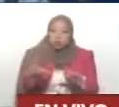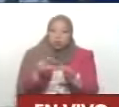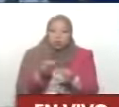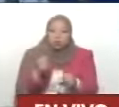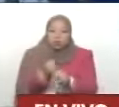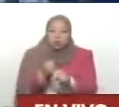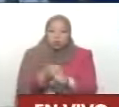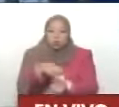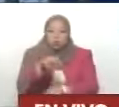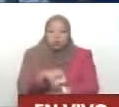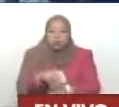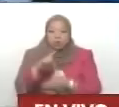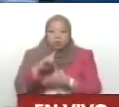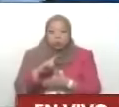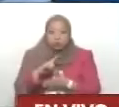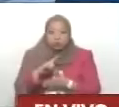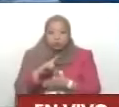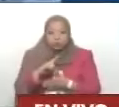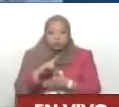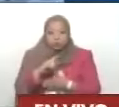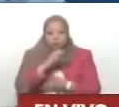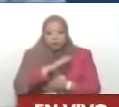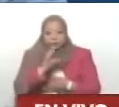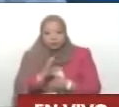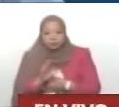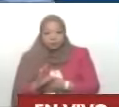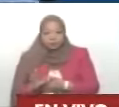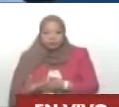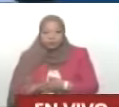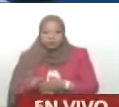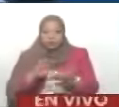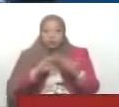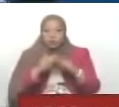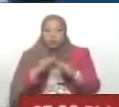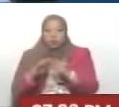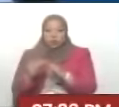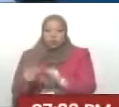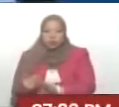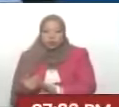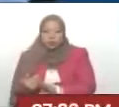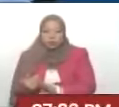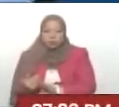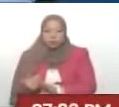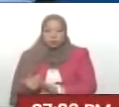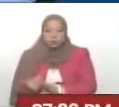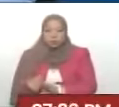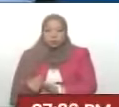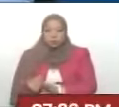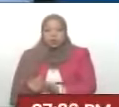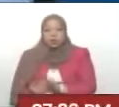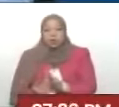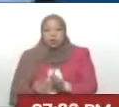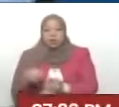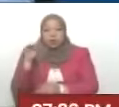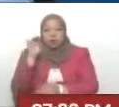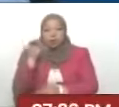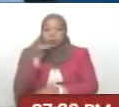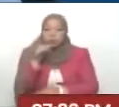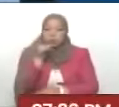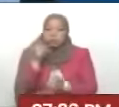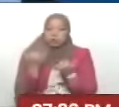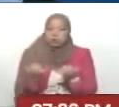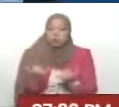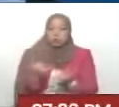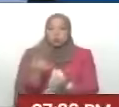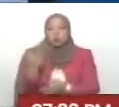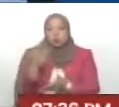y de estados de Latinoamérica y el Caribe, de comunidad a confederación. Y en ese camino ya están